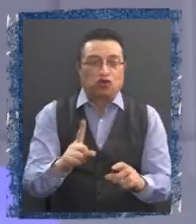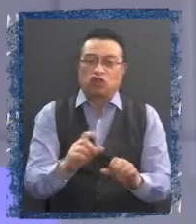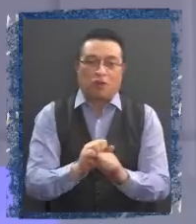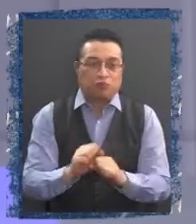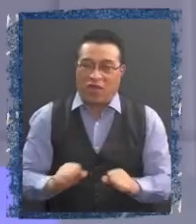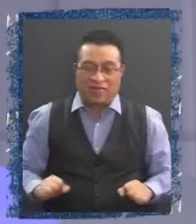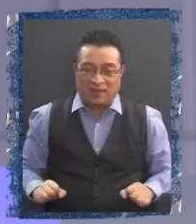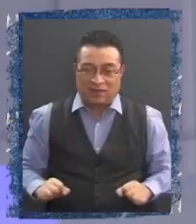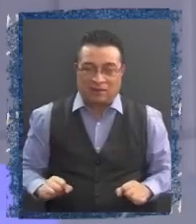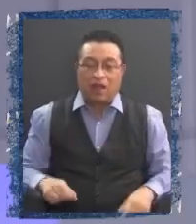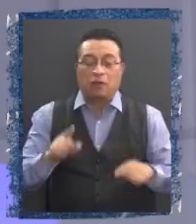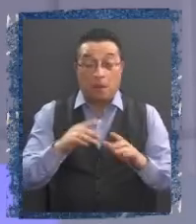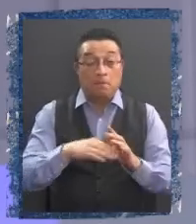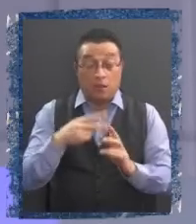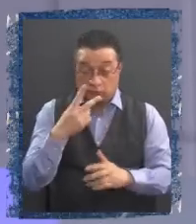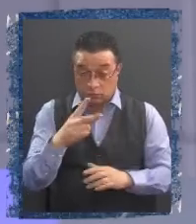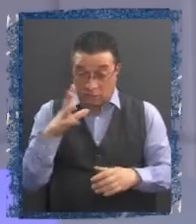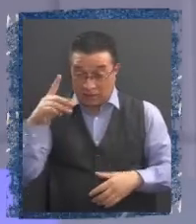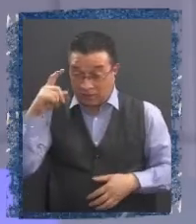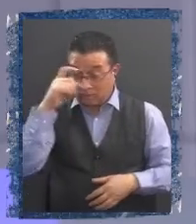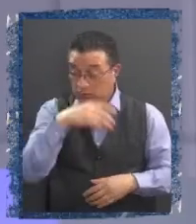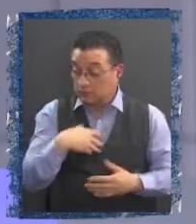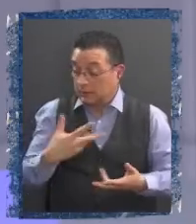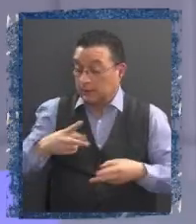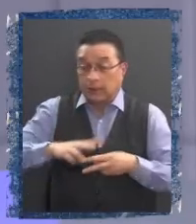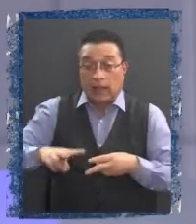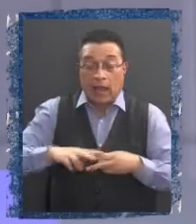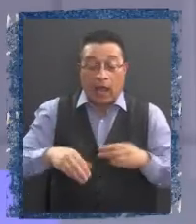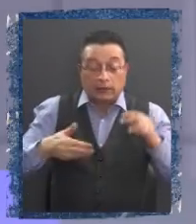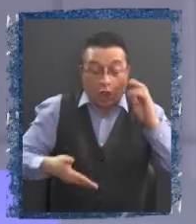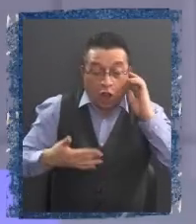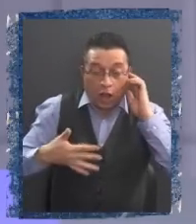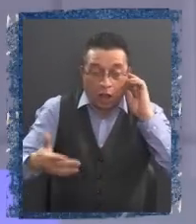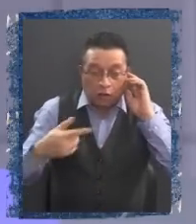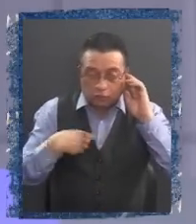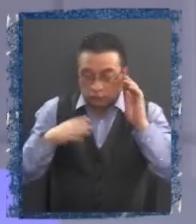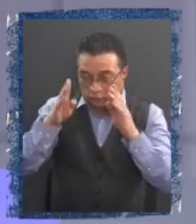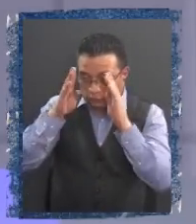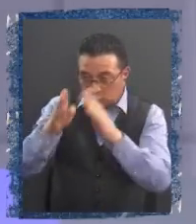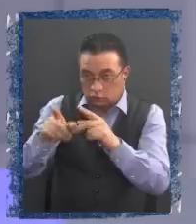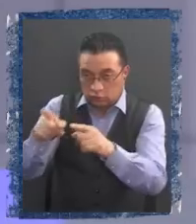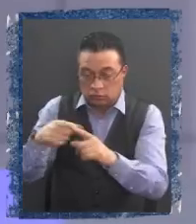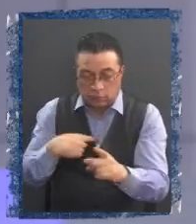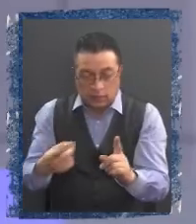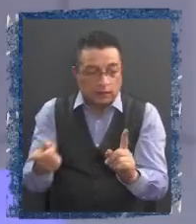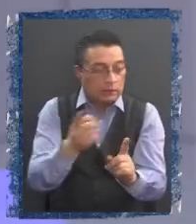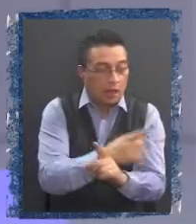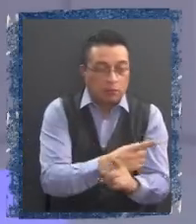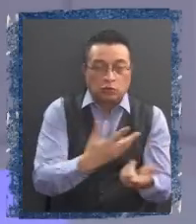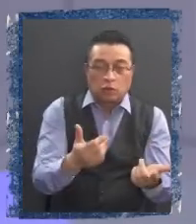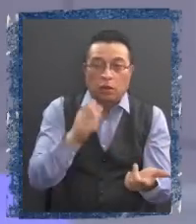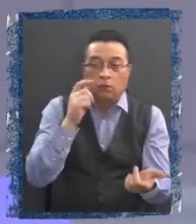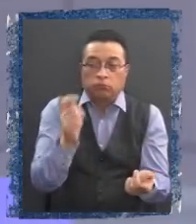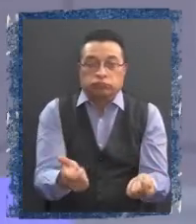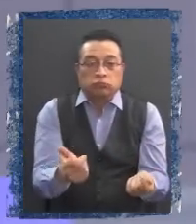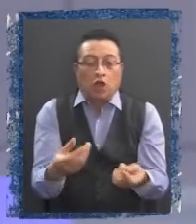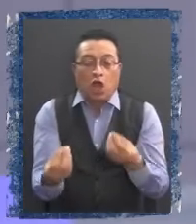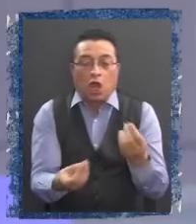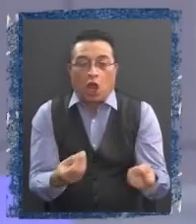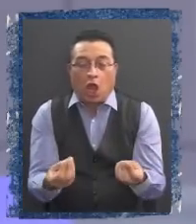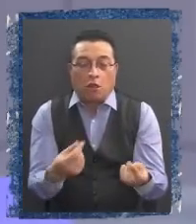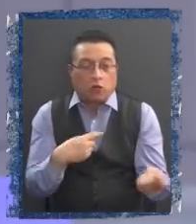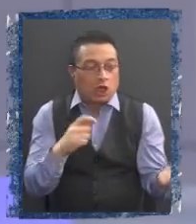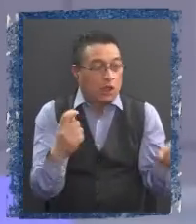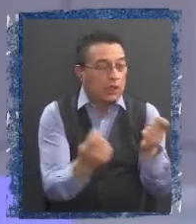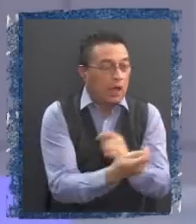veo más complejo es qué haces mientras tanto, ¿cierto? Sí. La persona que se está atendiendo en un lugar, cómo se cambia al otro lugar de un día para otro, o no sé, cómo hacer esa